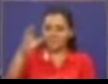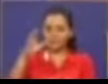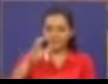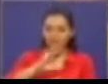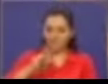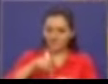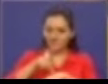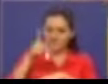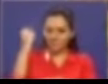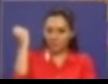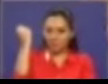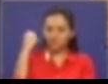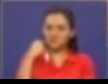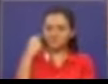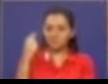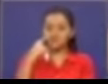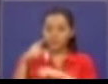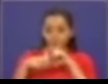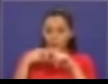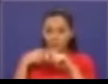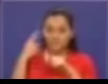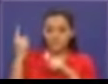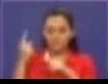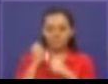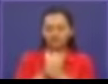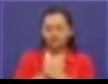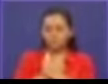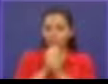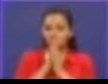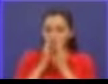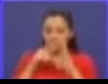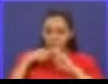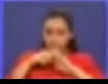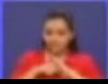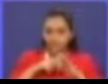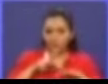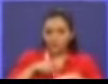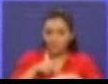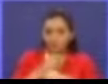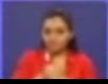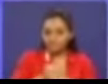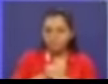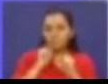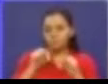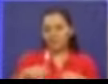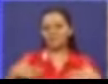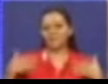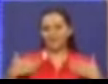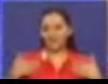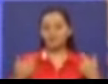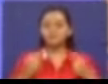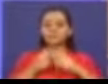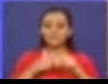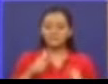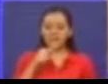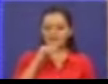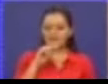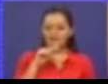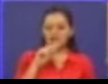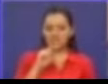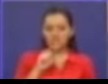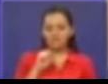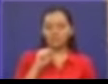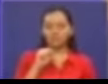pues, hacer esas operaciones turísticas de rafting, etcétera, se divierten como los turistas, es gente extraordinaria. Gino San Miguel, todos